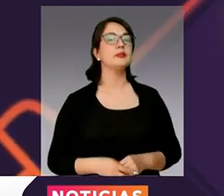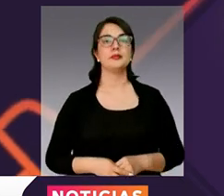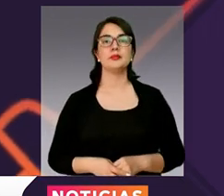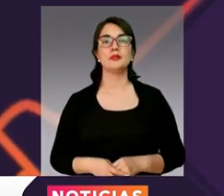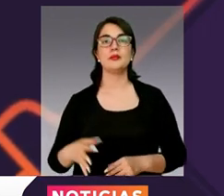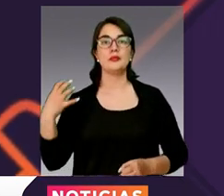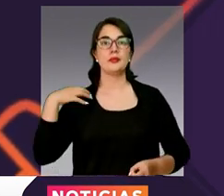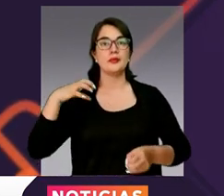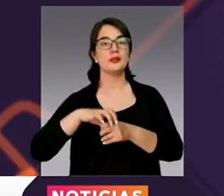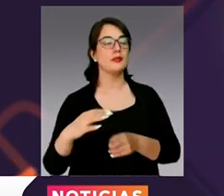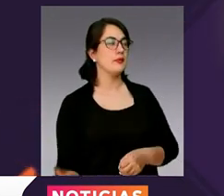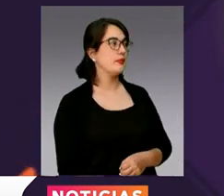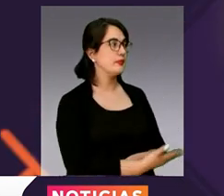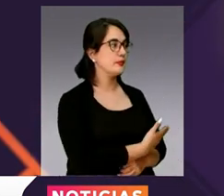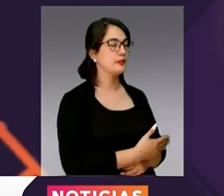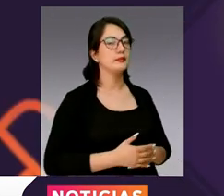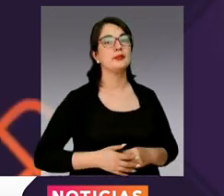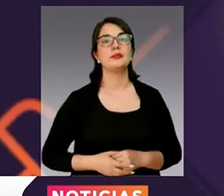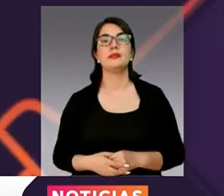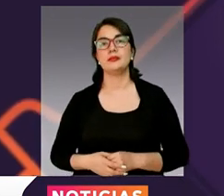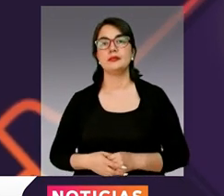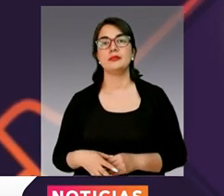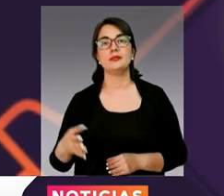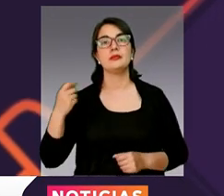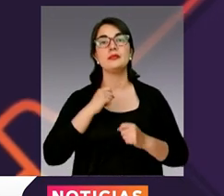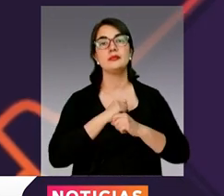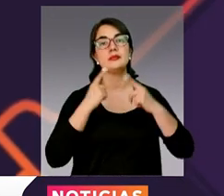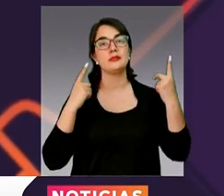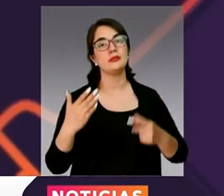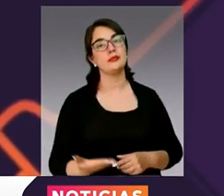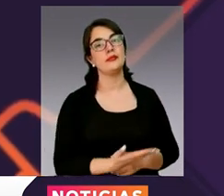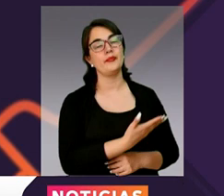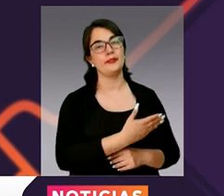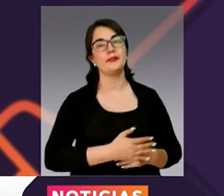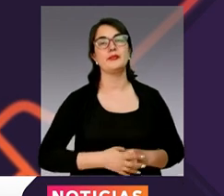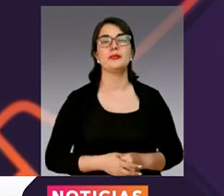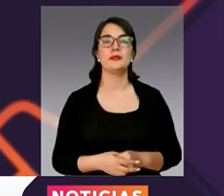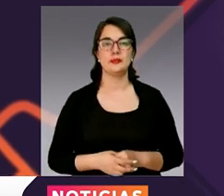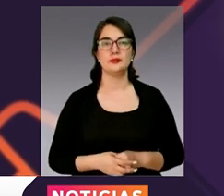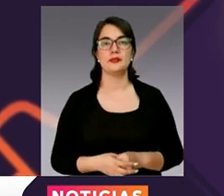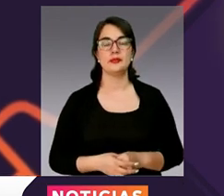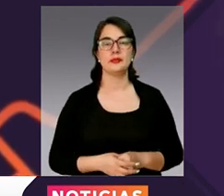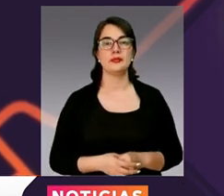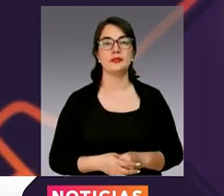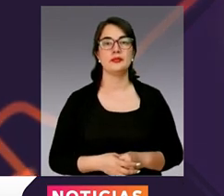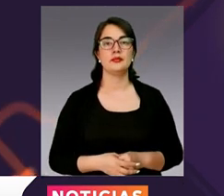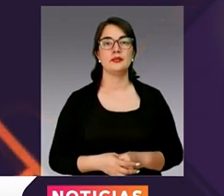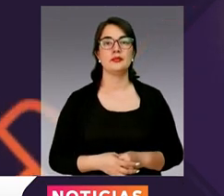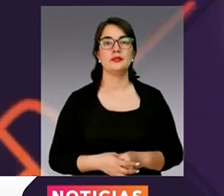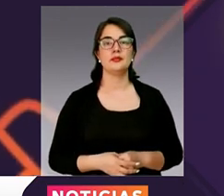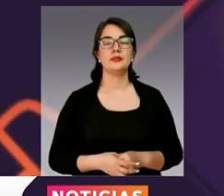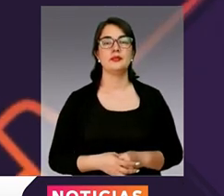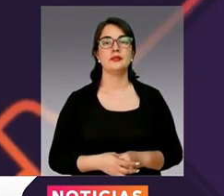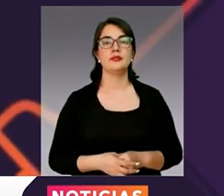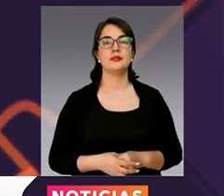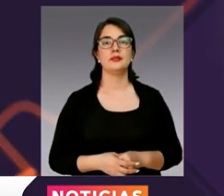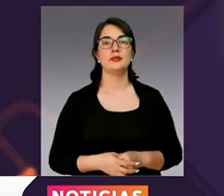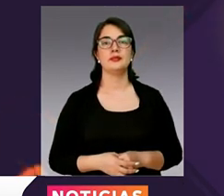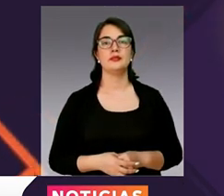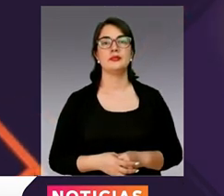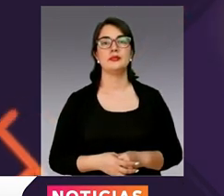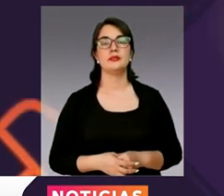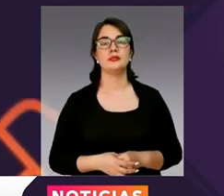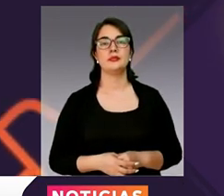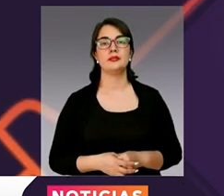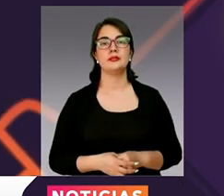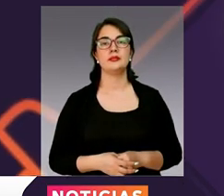Bolívar en el barrio Ronda, en Engativá en los barrios Florida Blanca, Garcés Navas, La Estrada y Los Álamos, en